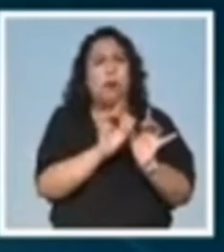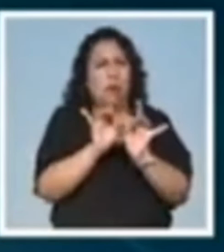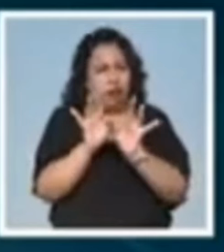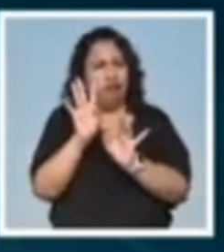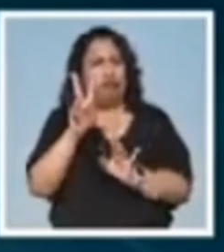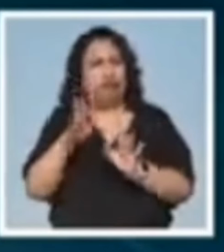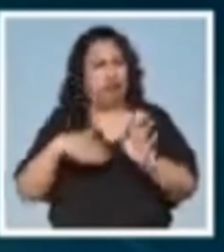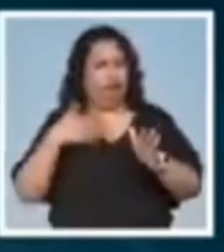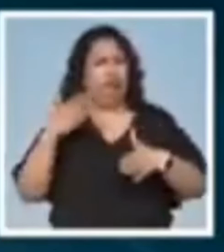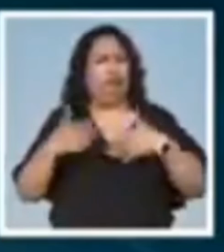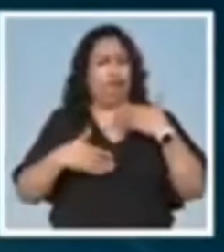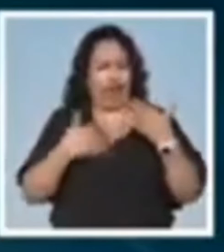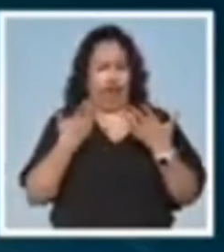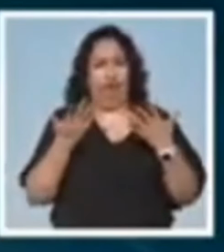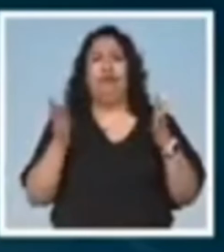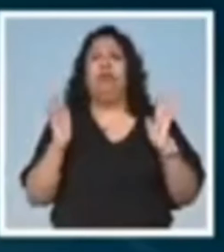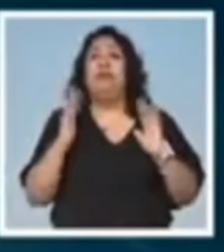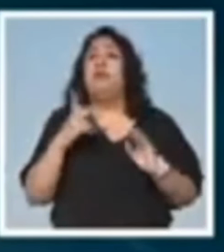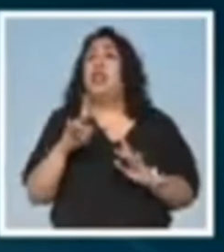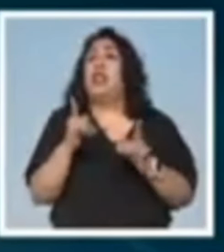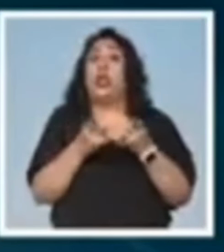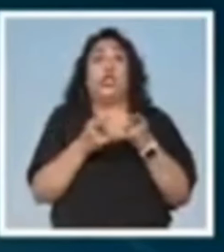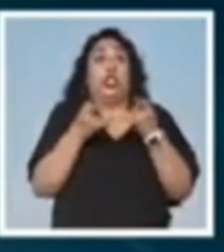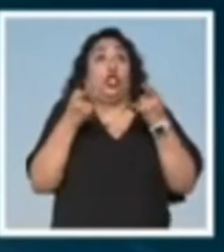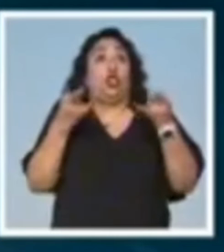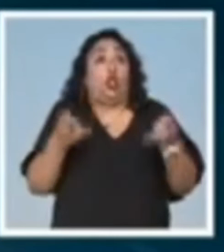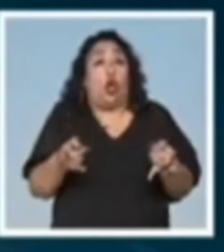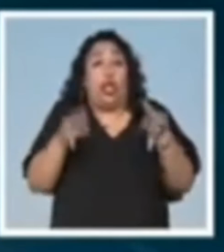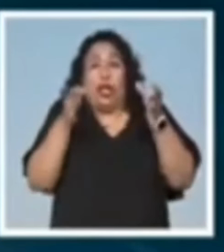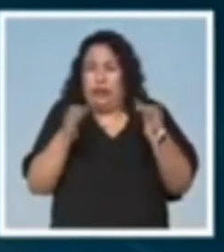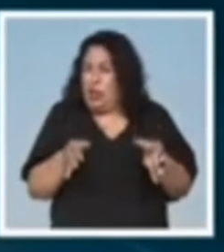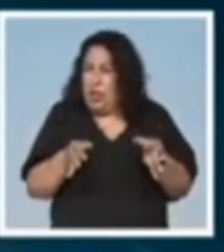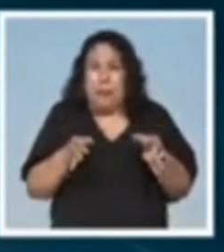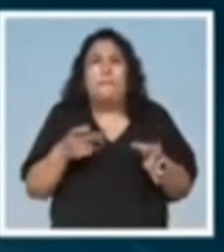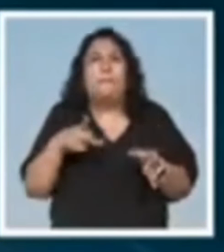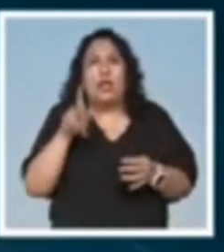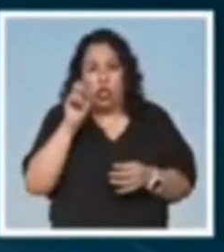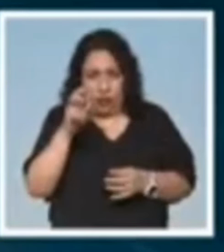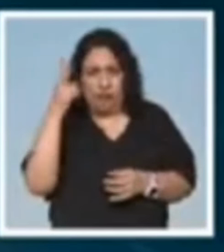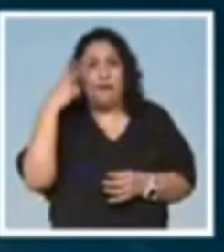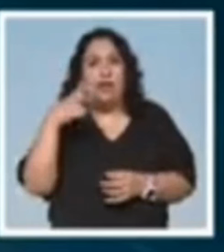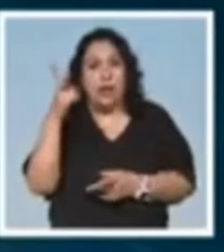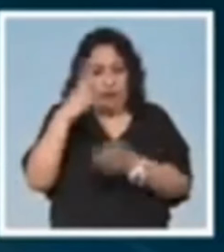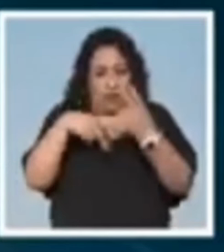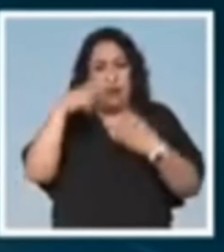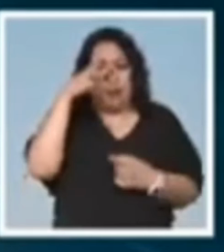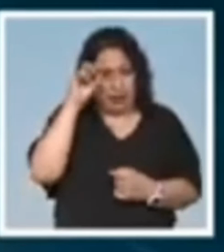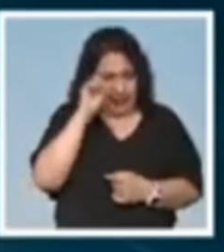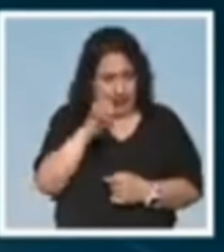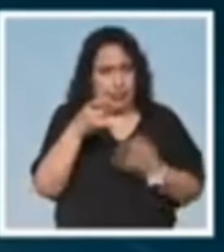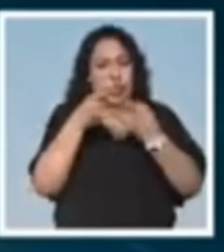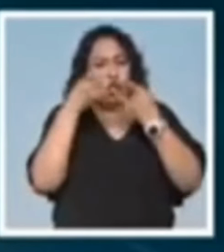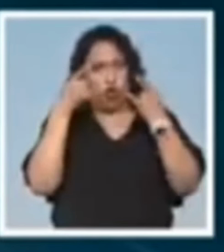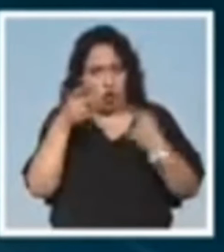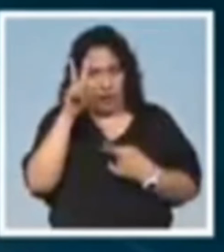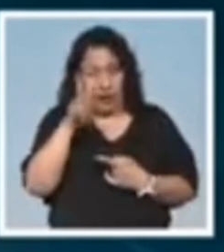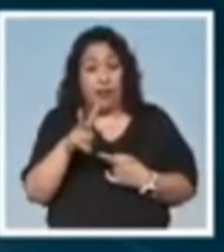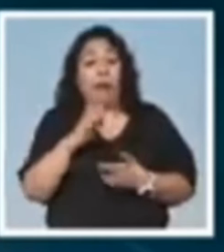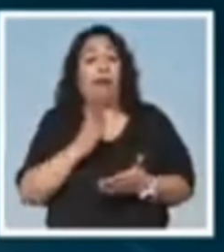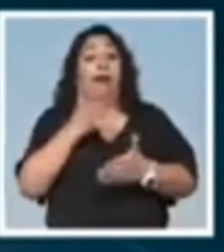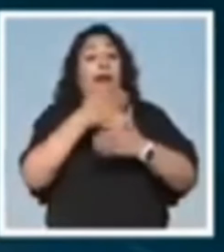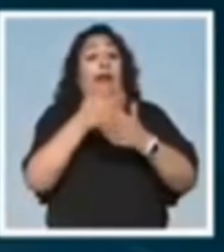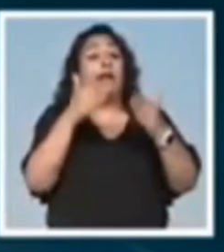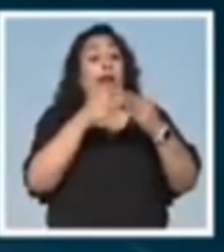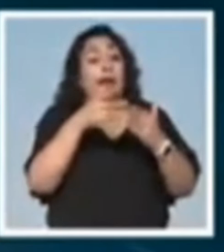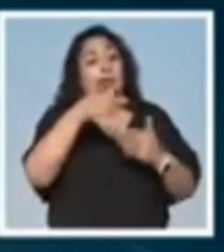muy divertidas. Pero no es histórica, aunque sí su viaje a México es histórico. De que se quedó en casa de Diego y